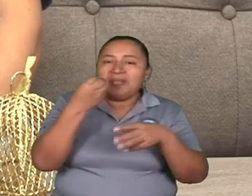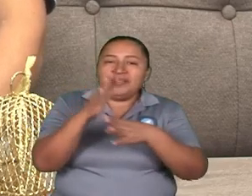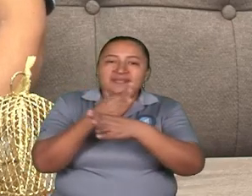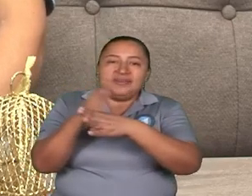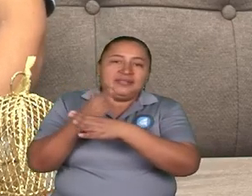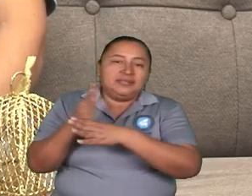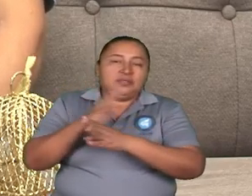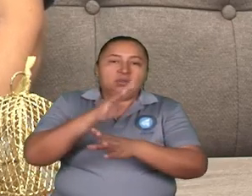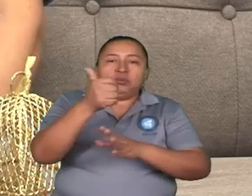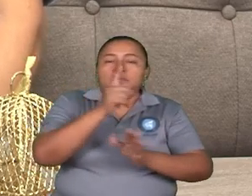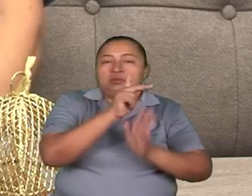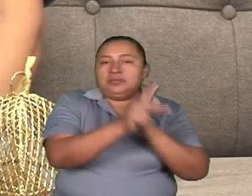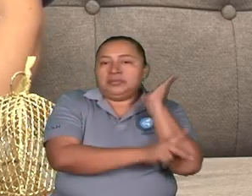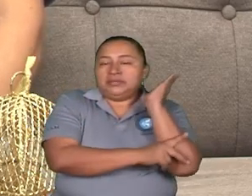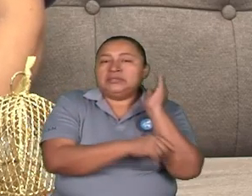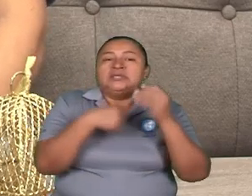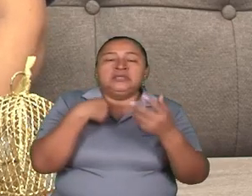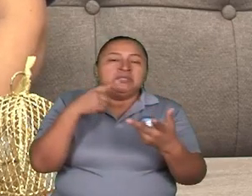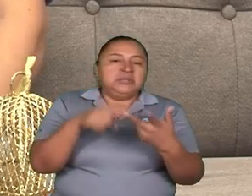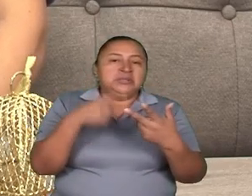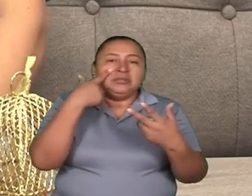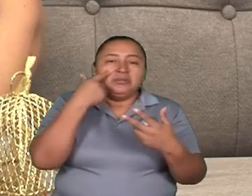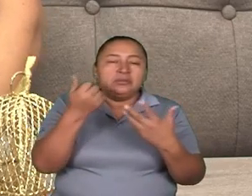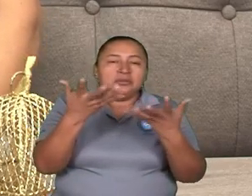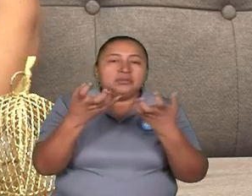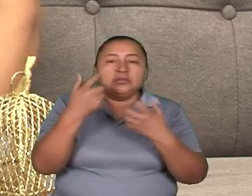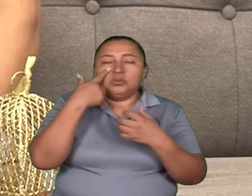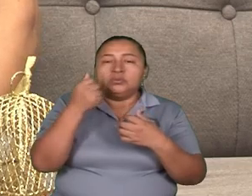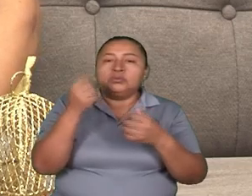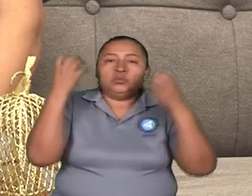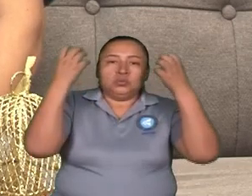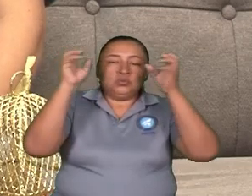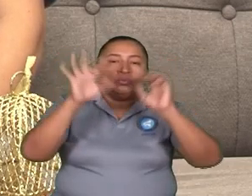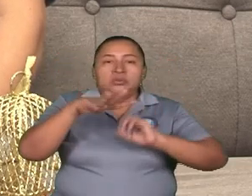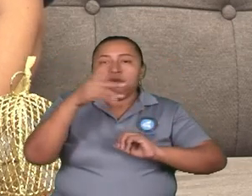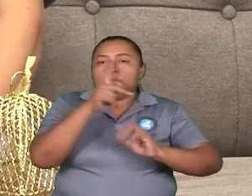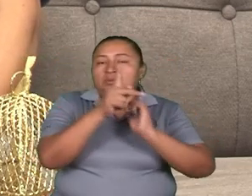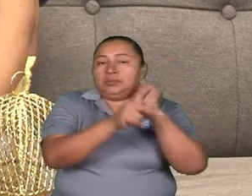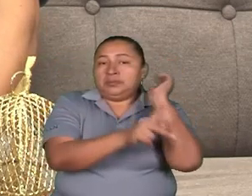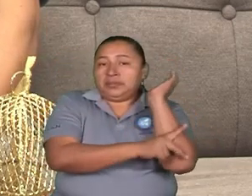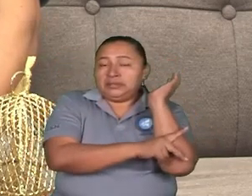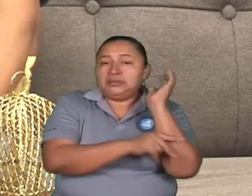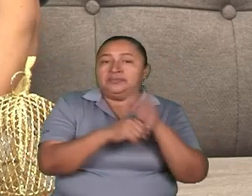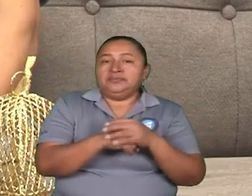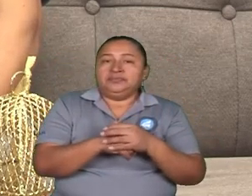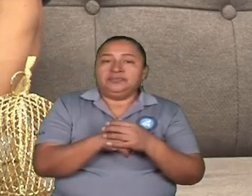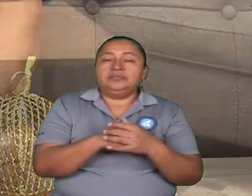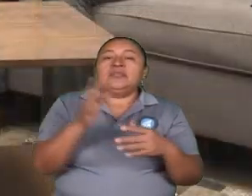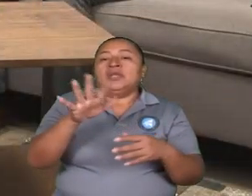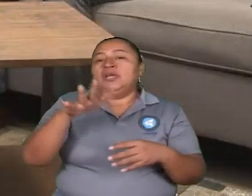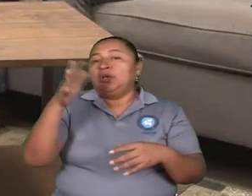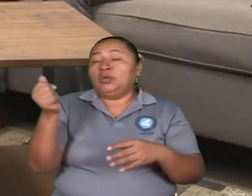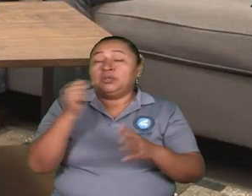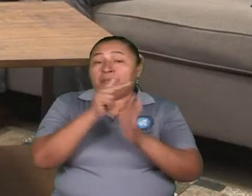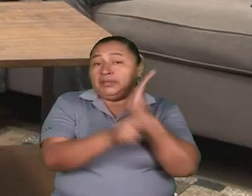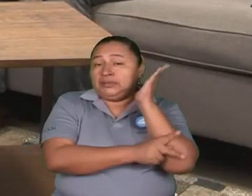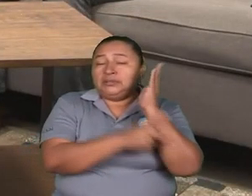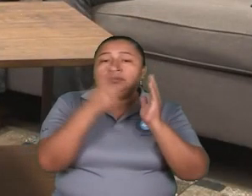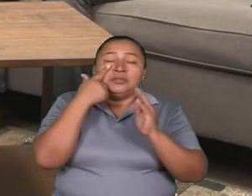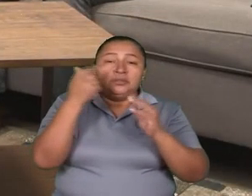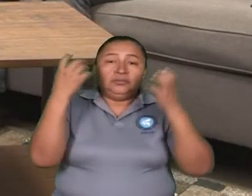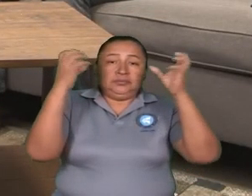Cultural Internacional de Paz y Buena Voluntad, donde tuvimos 25 países